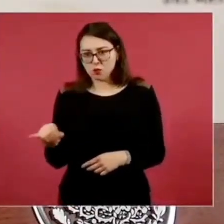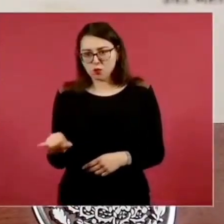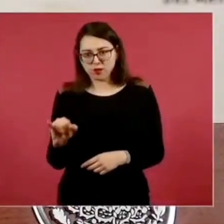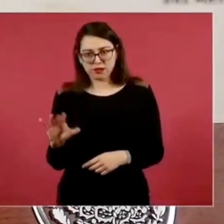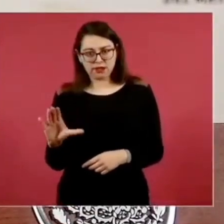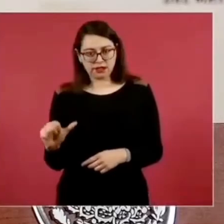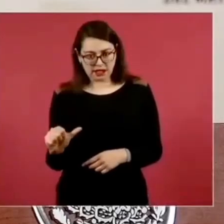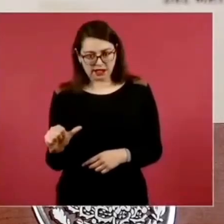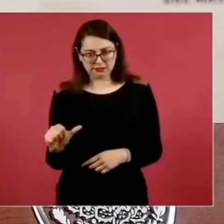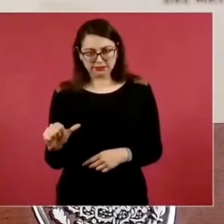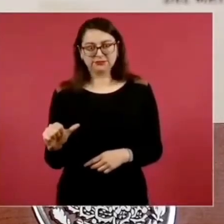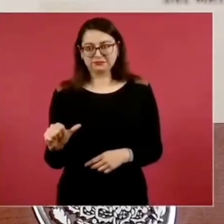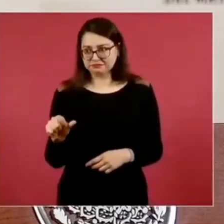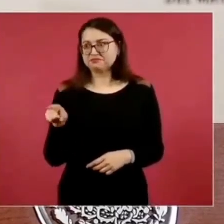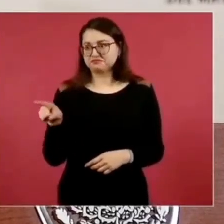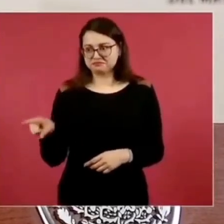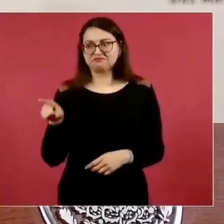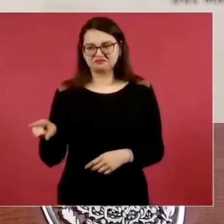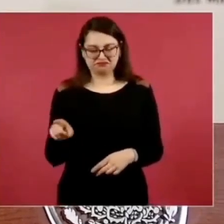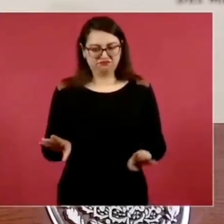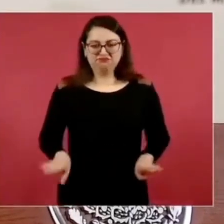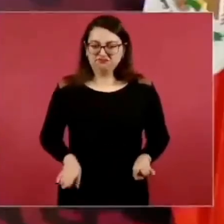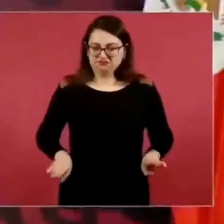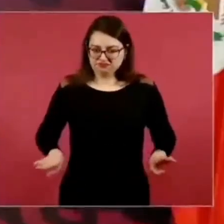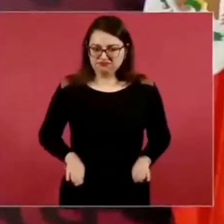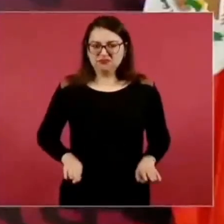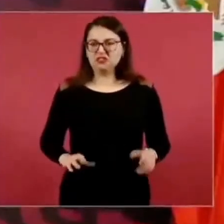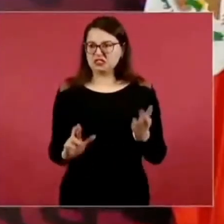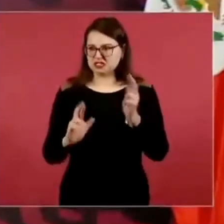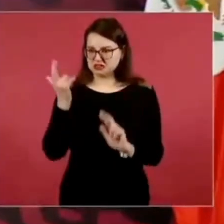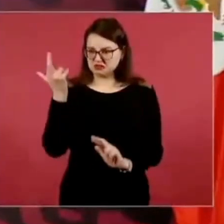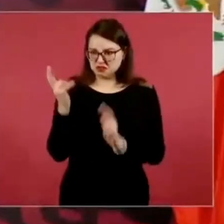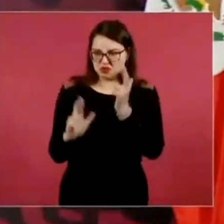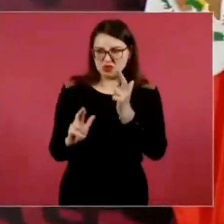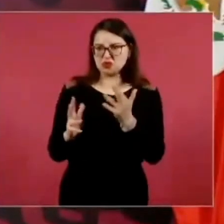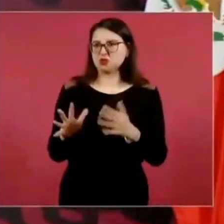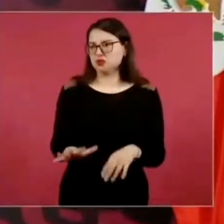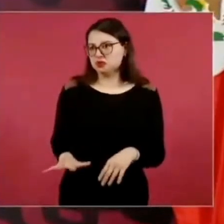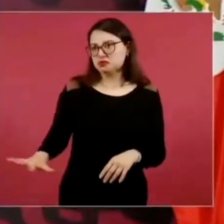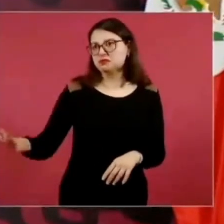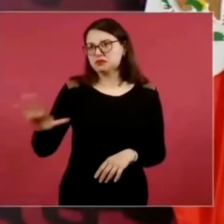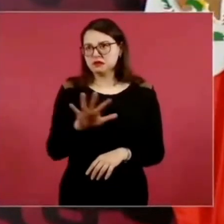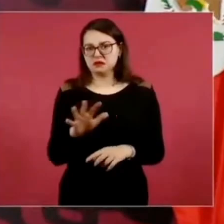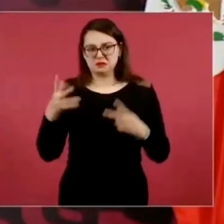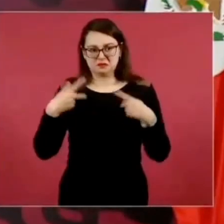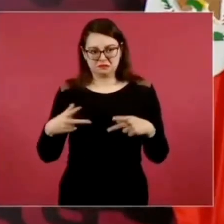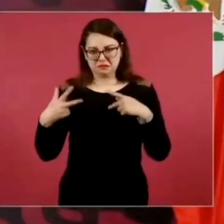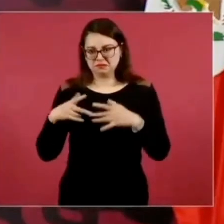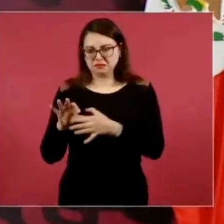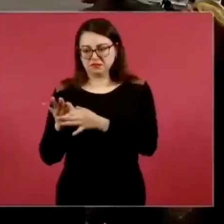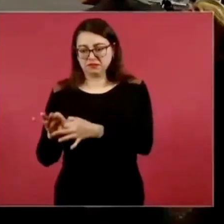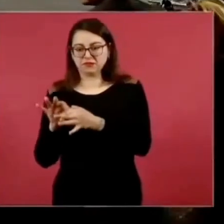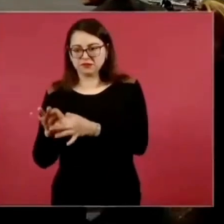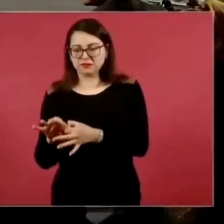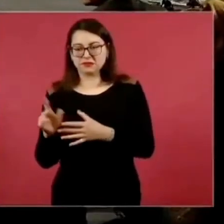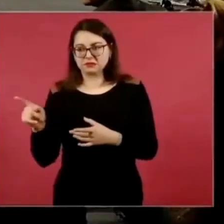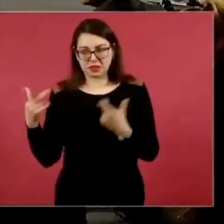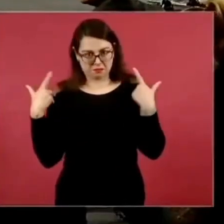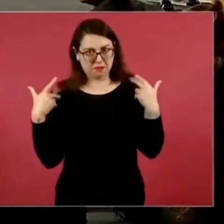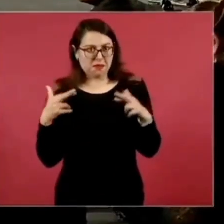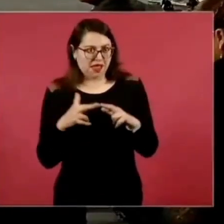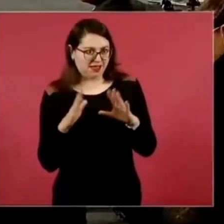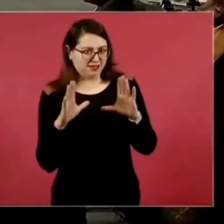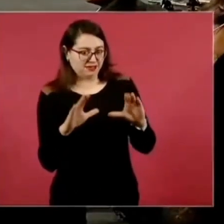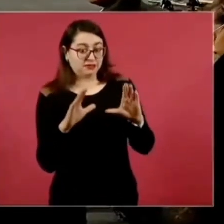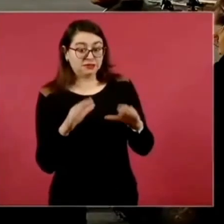apegado a los principios revolucionarios, era como su maestro. Bueno, cuando salen en Palmira para discutir todas